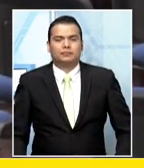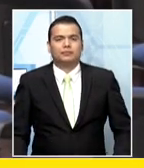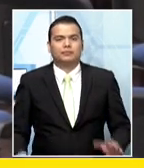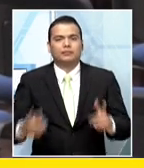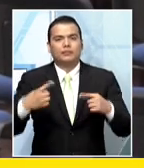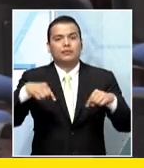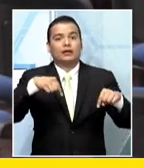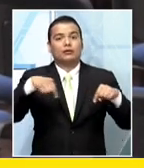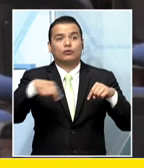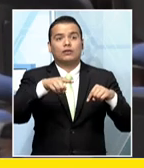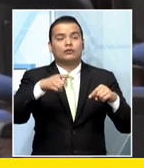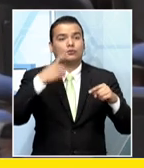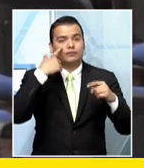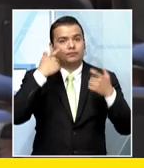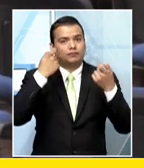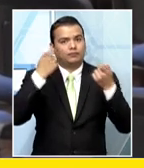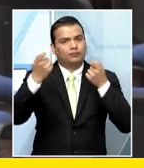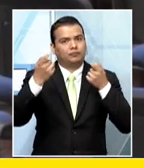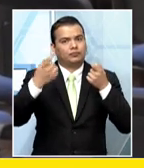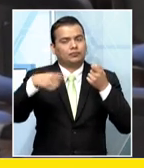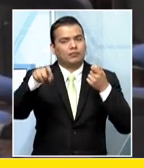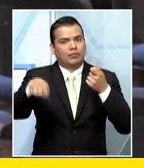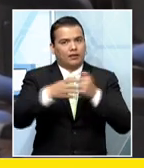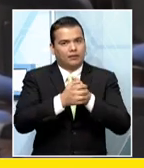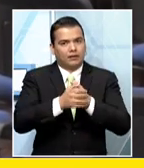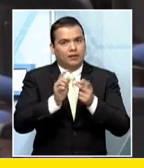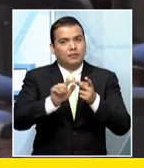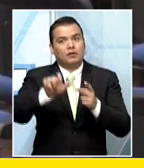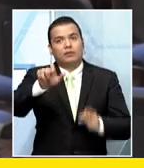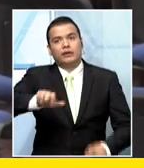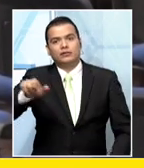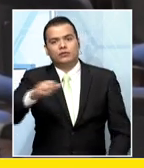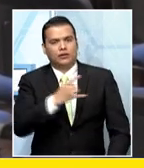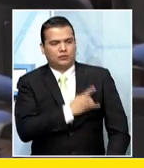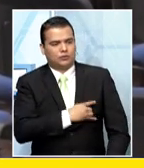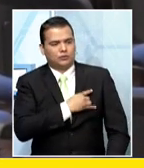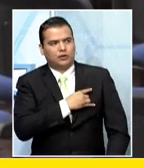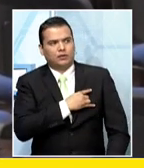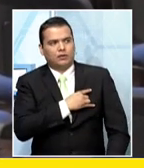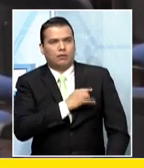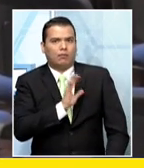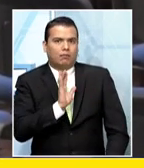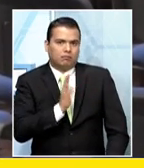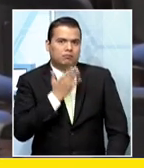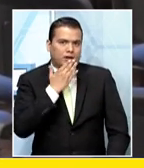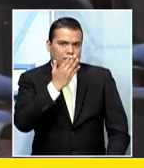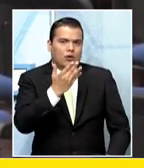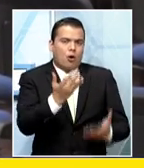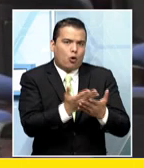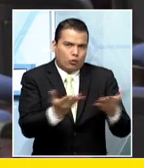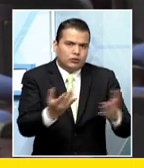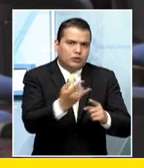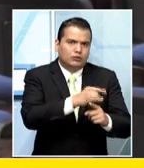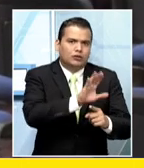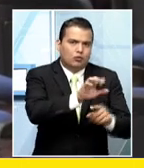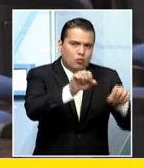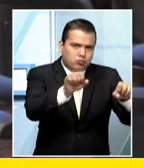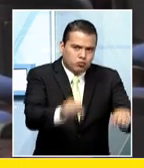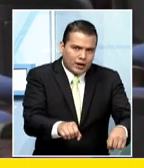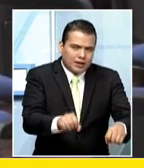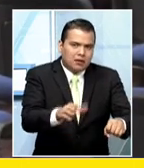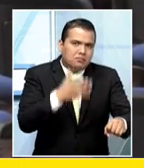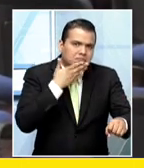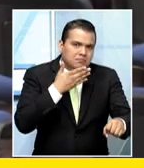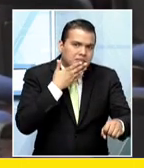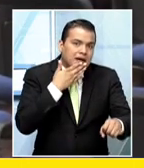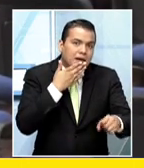un control, pero que también los consumidores o usuarios puedan disfrutar de ese tipo de elementos, que bien sea por